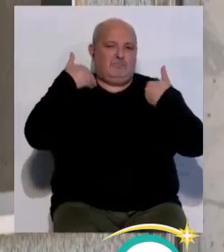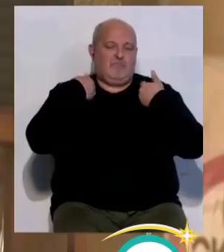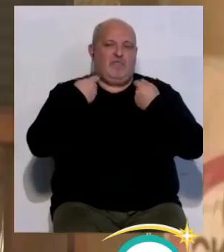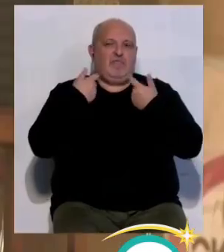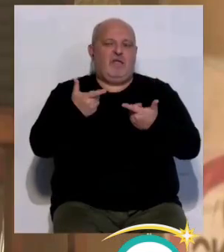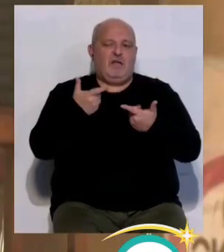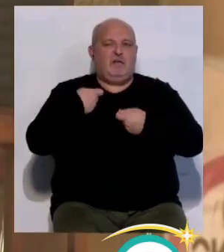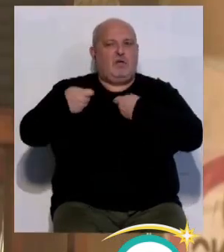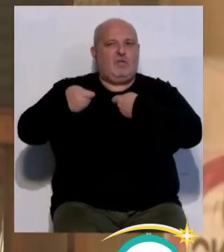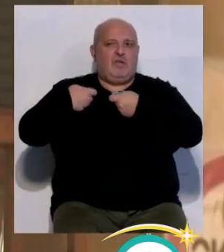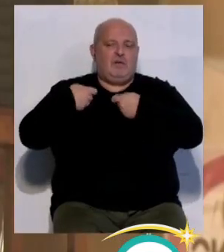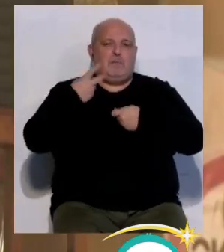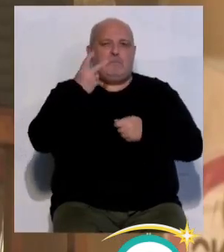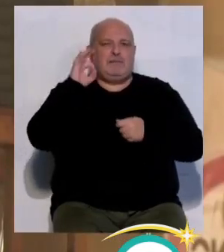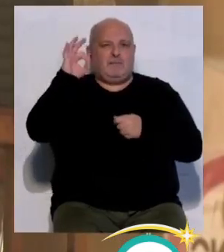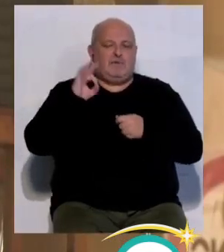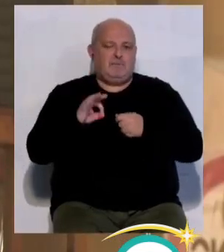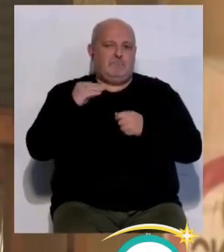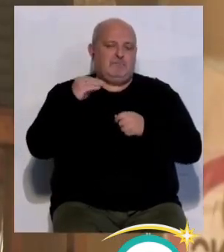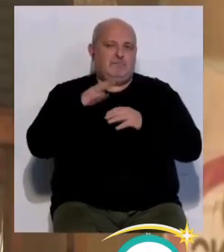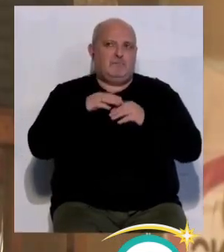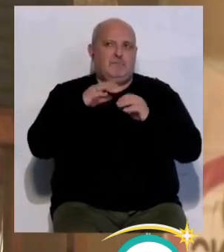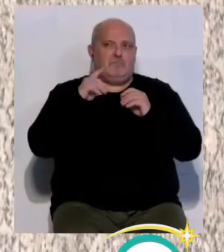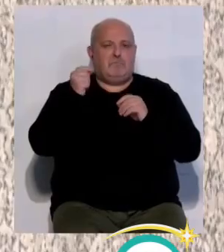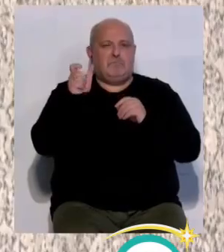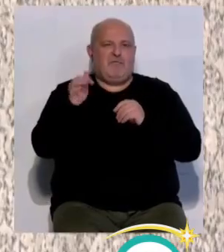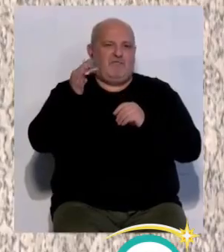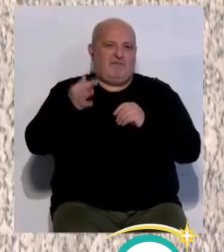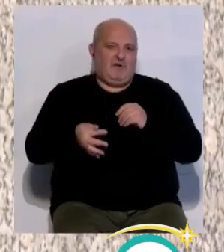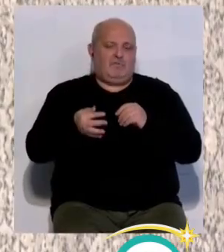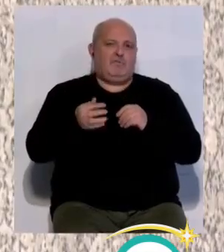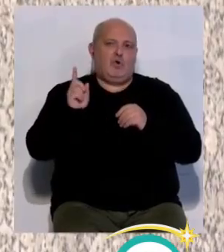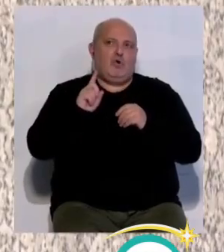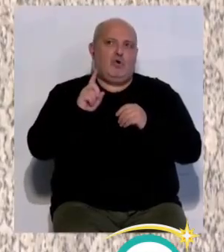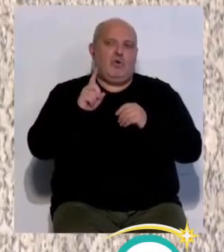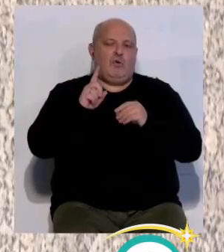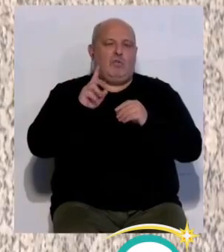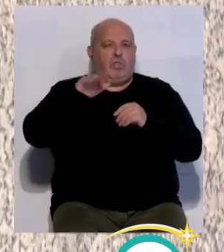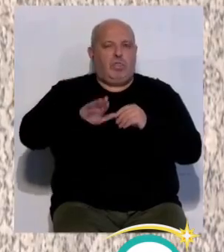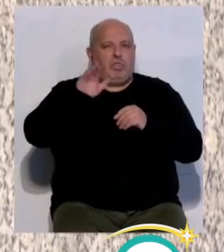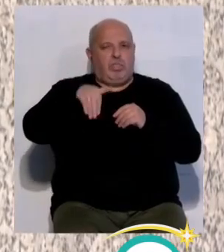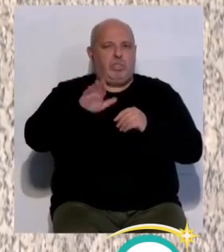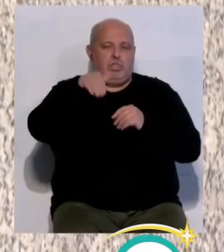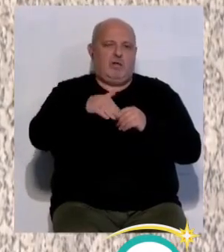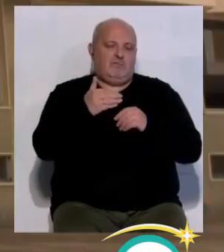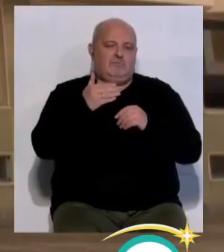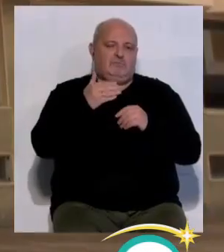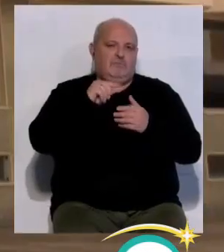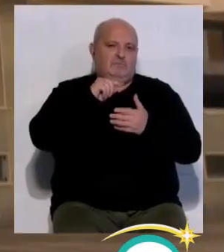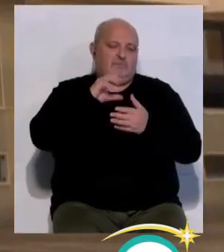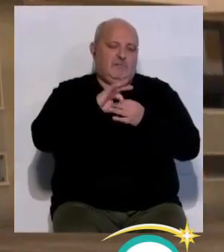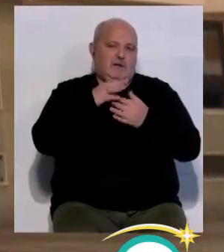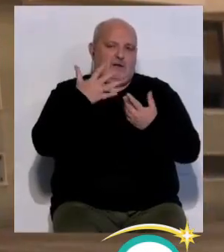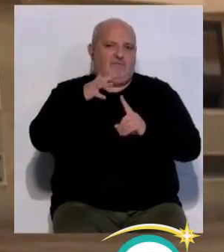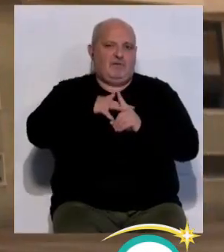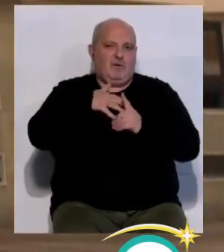permite negociar que un 20% de la misma tenga un precio fijo y así no tener fluctuaciones en el actual contexto de